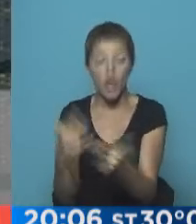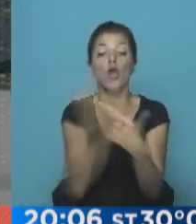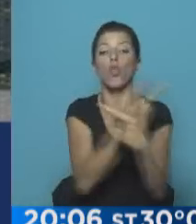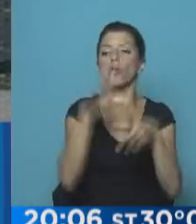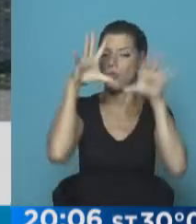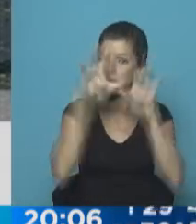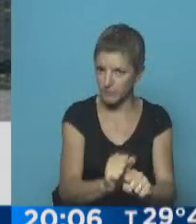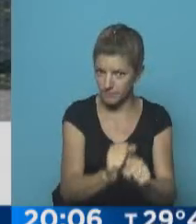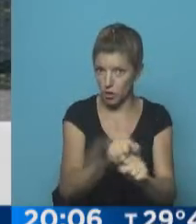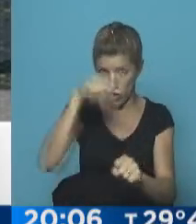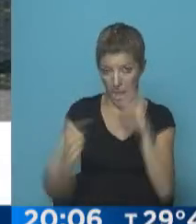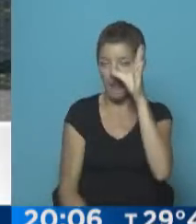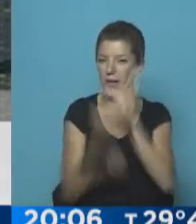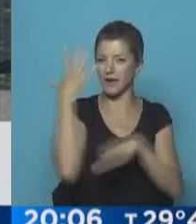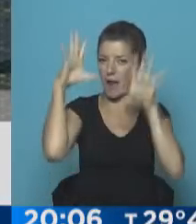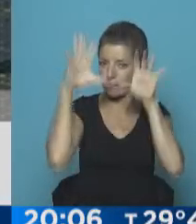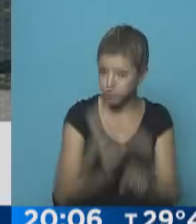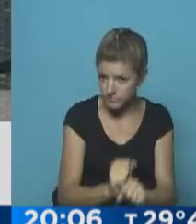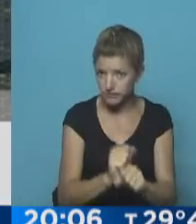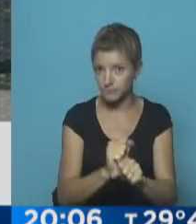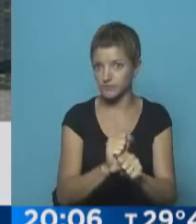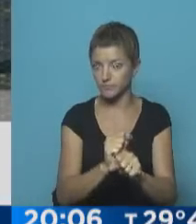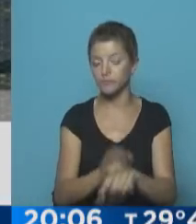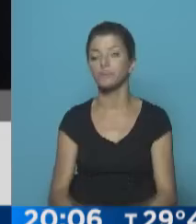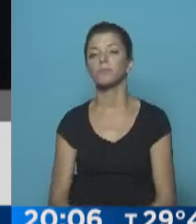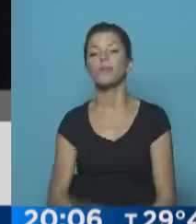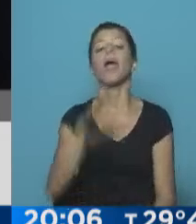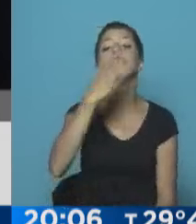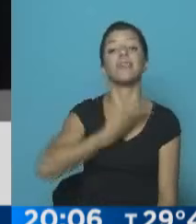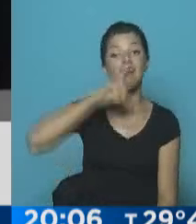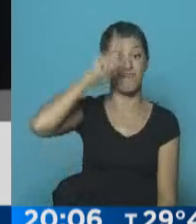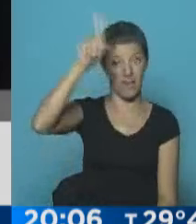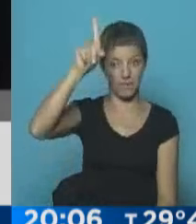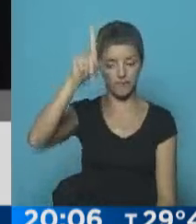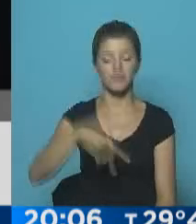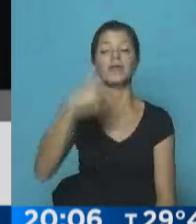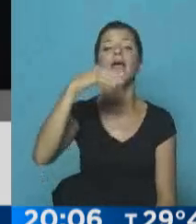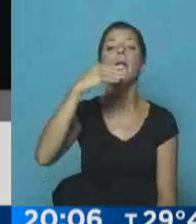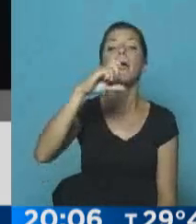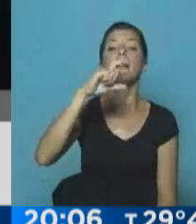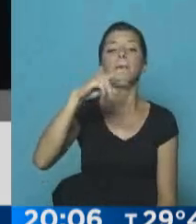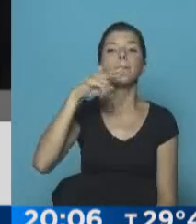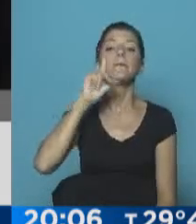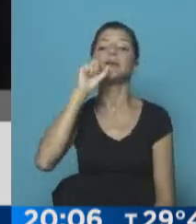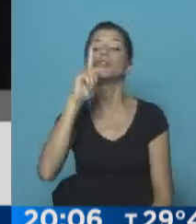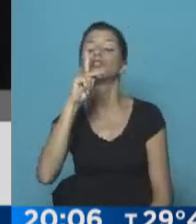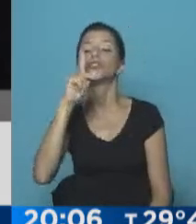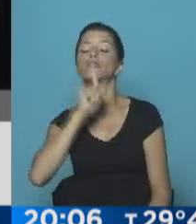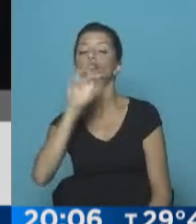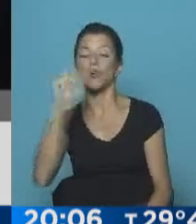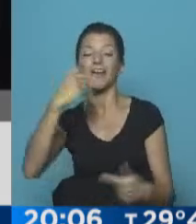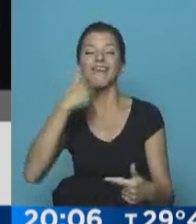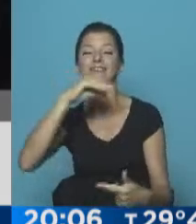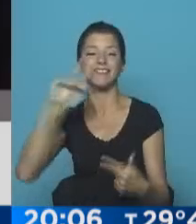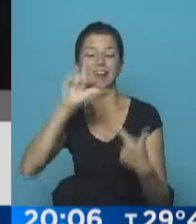prófugos capturados en la mañana de hoy en las cercanías de Callaztán, la provincia de Santa Fe. Víctor Esquilachi y Cristian Lanata durante